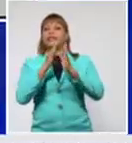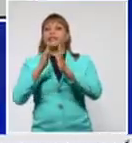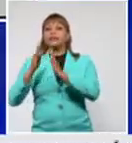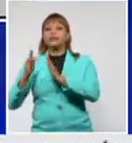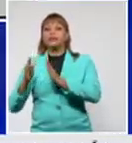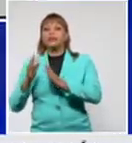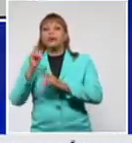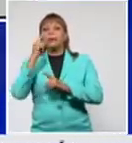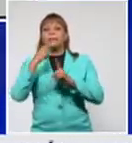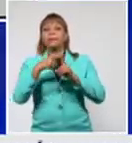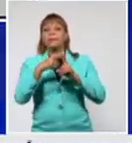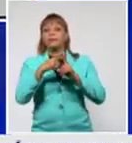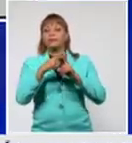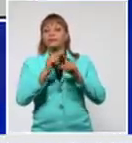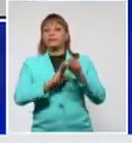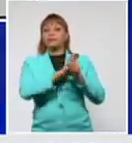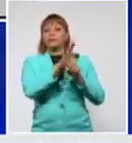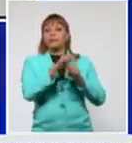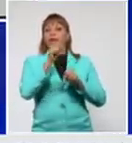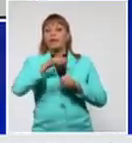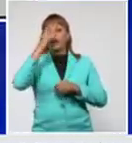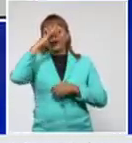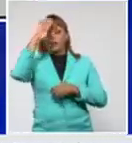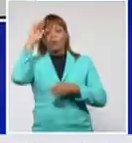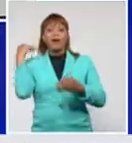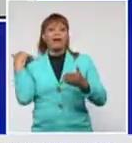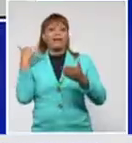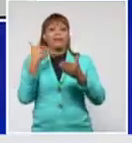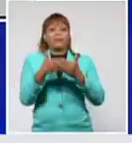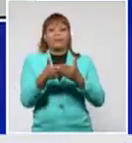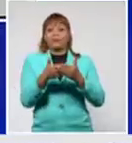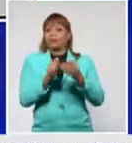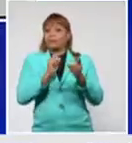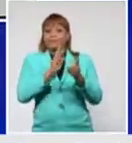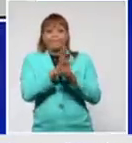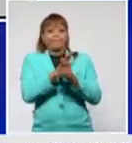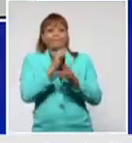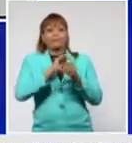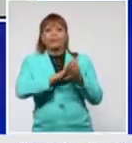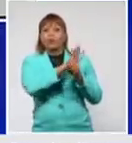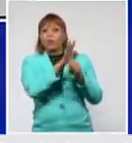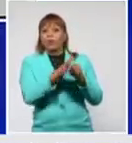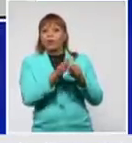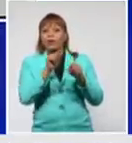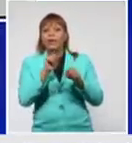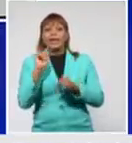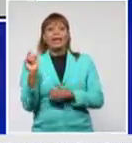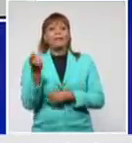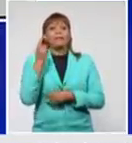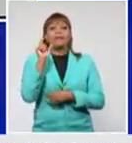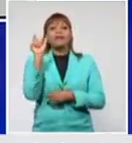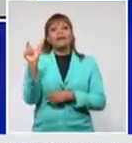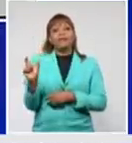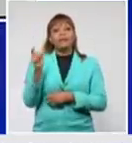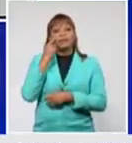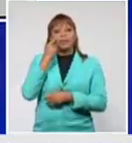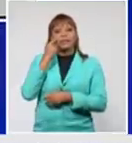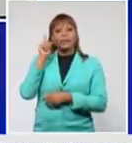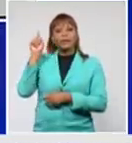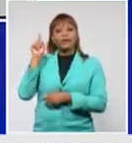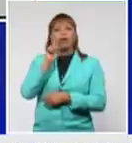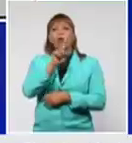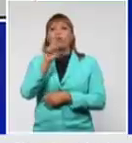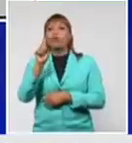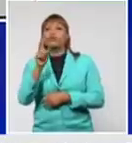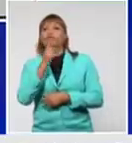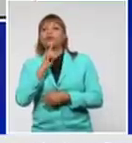Cuba desde que comenzó la epidemia. Fíjense que la primera fecha que ahí aparece desde el 11 de marzo,